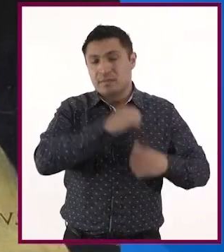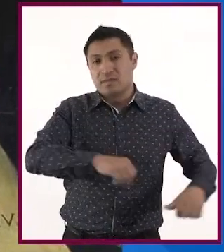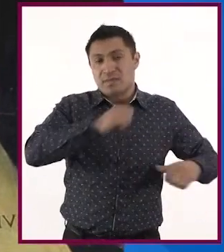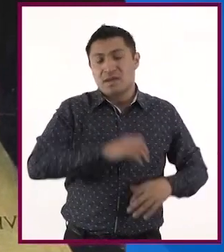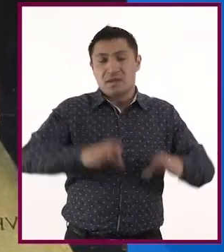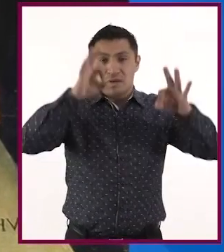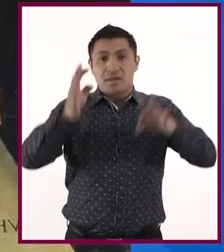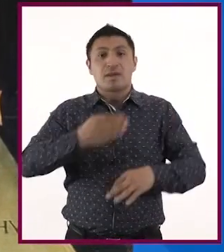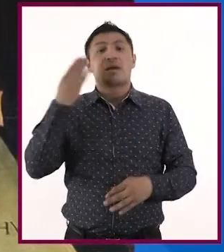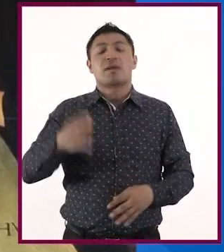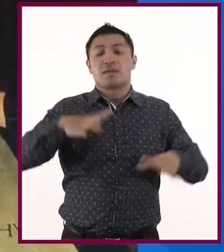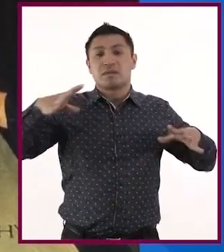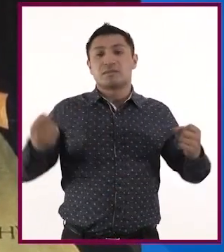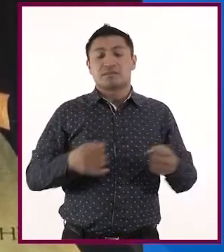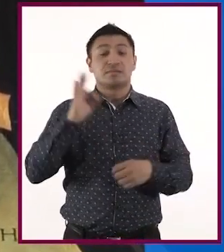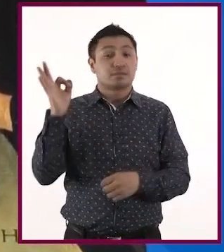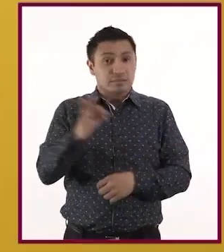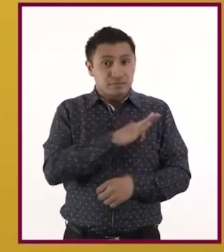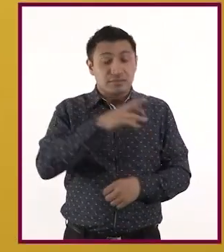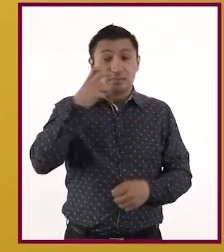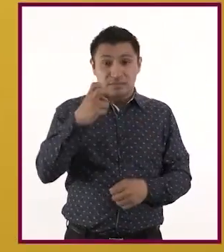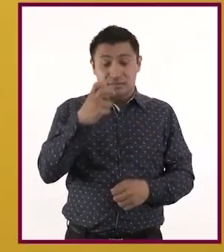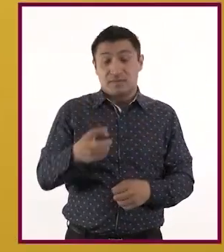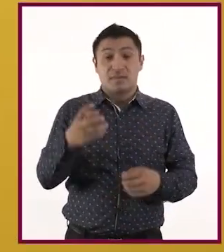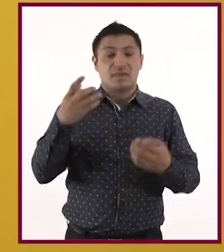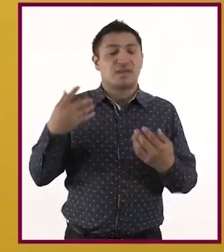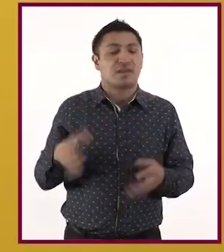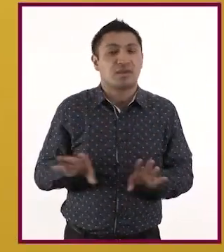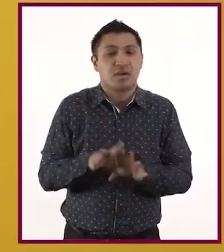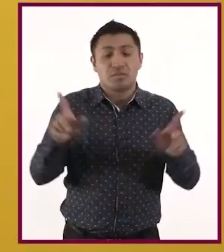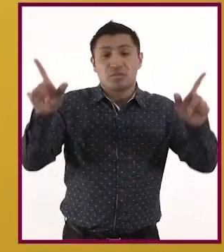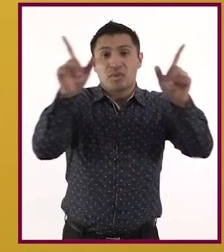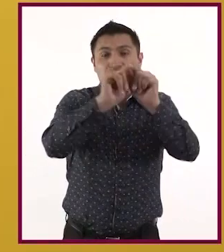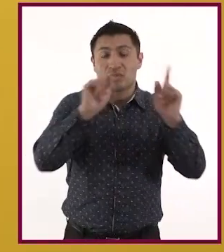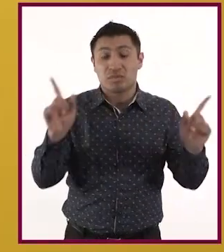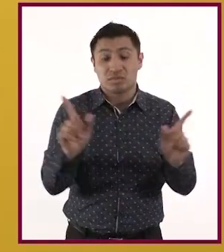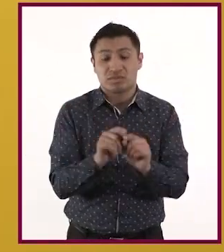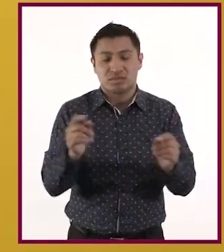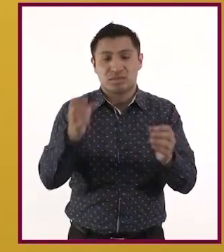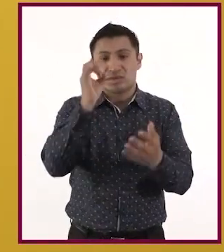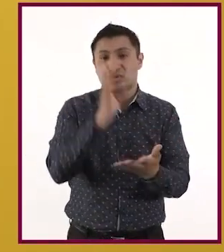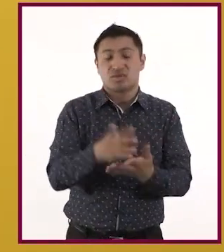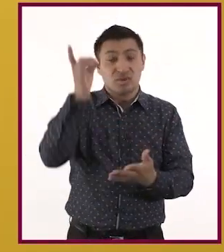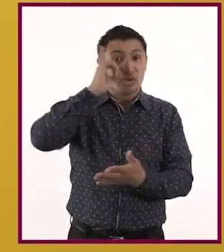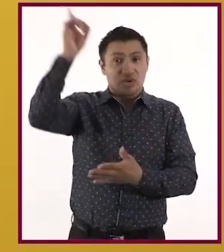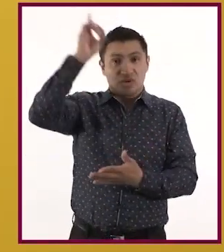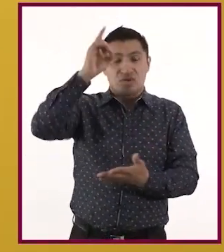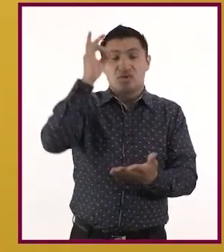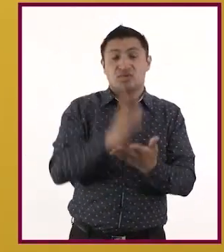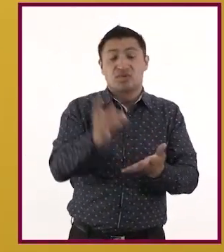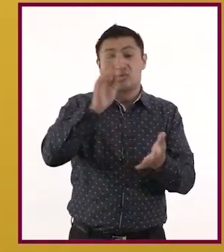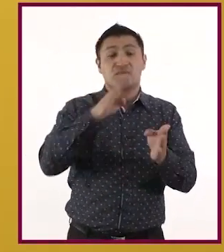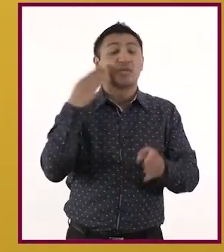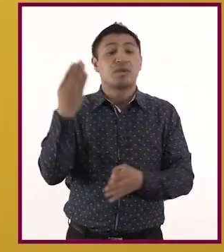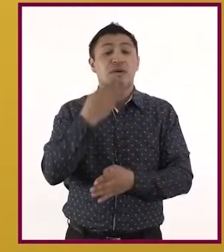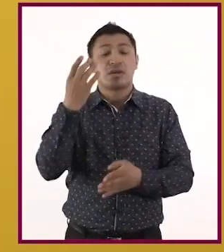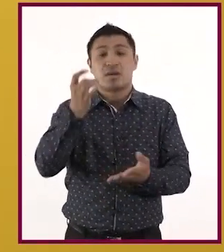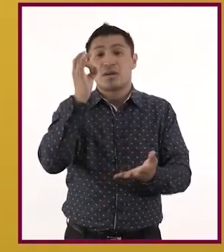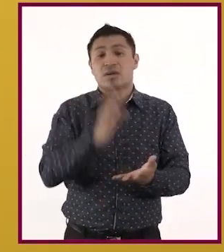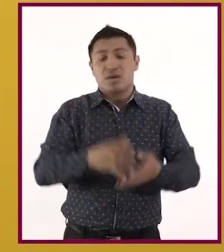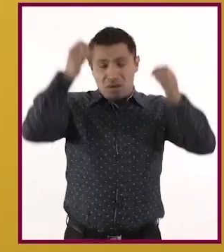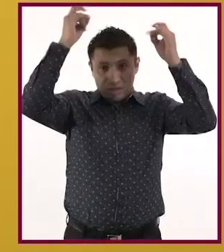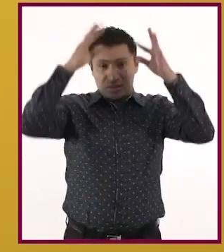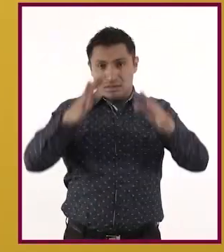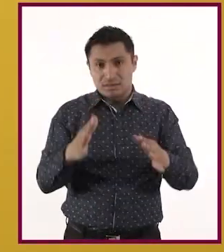Biblia y la salvación por la fe. Estos principios se resumen en la máxima: solo Dios, solo las Escrituras, solo la